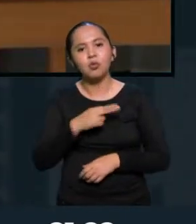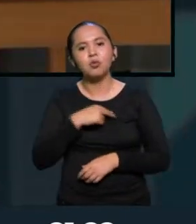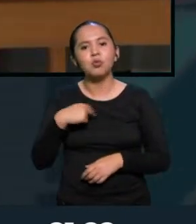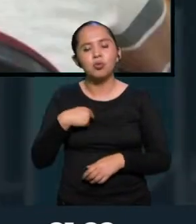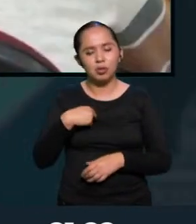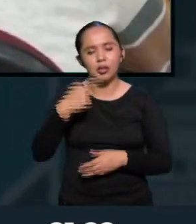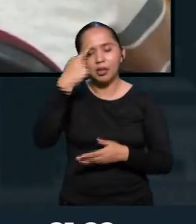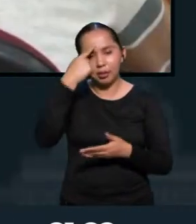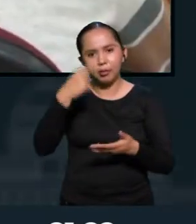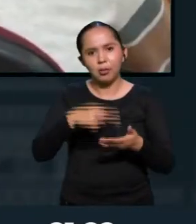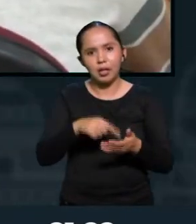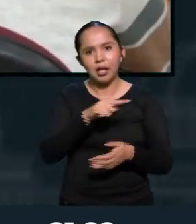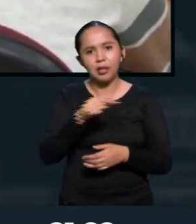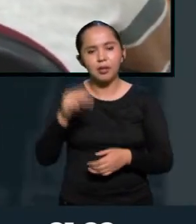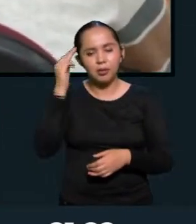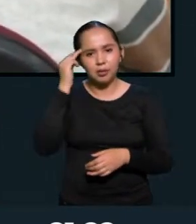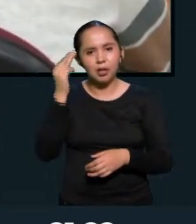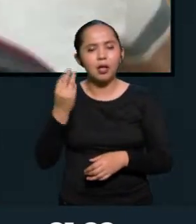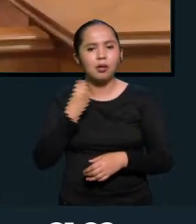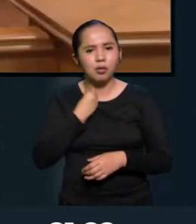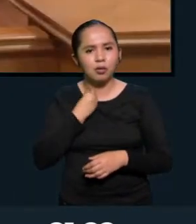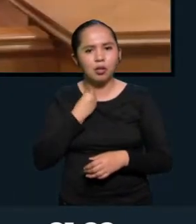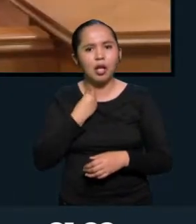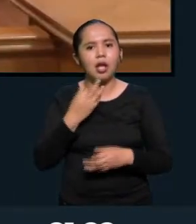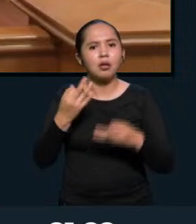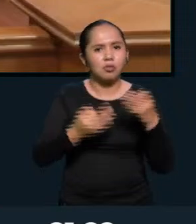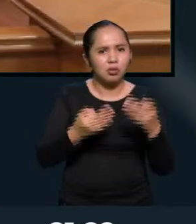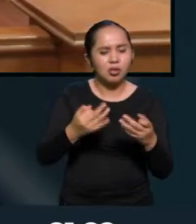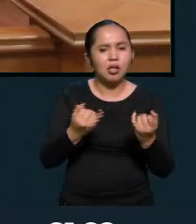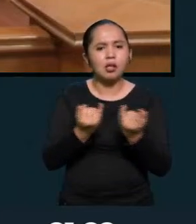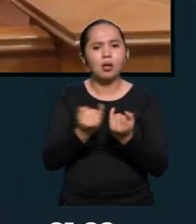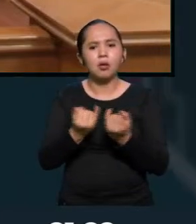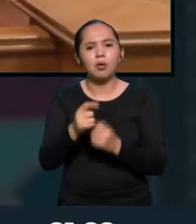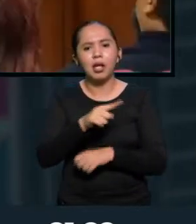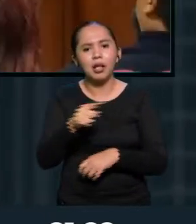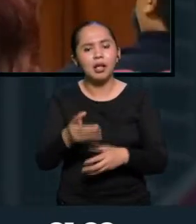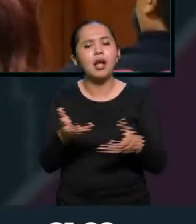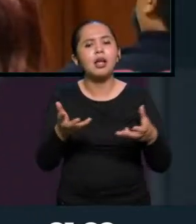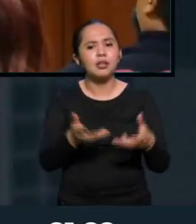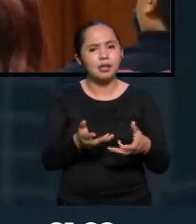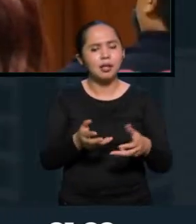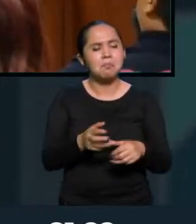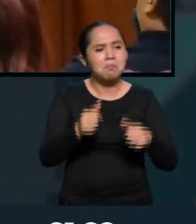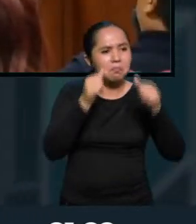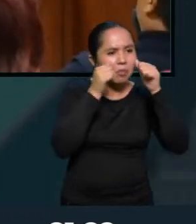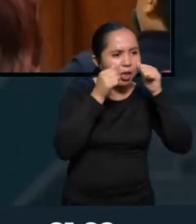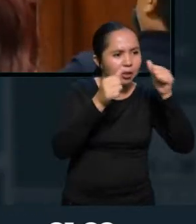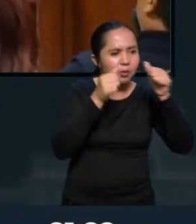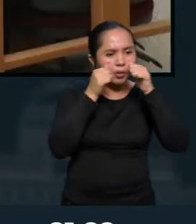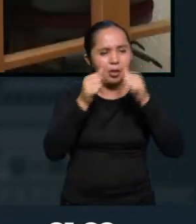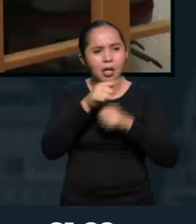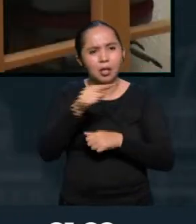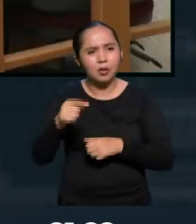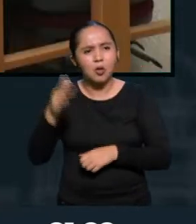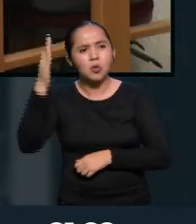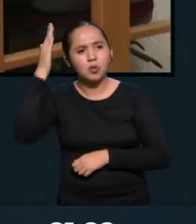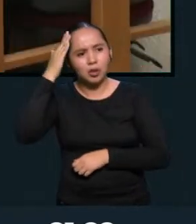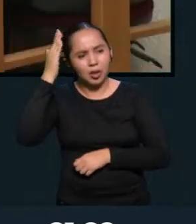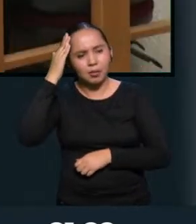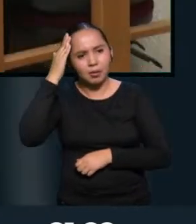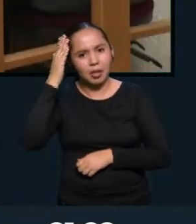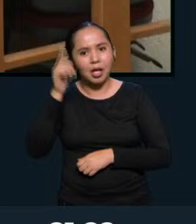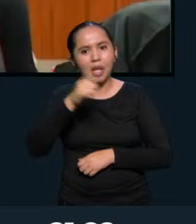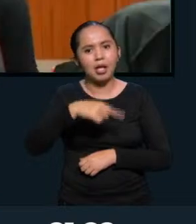y ministros son personal de confianza. De hecho, realizan labores de supervisión como patrones y en realidad no tienen